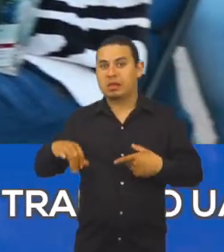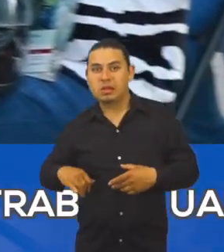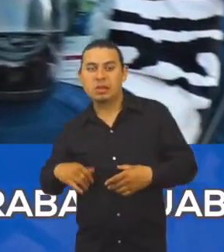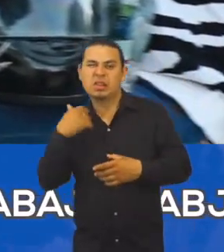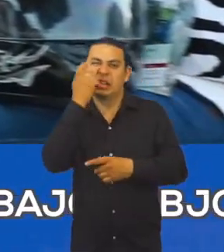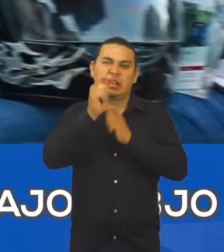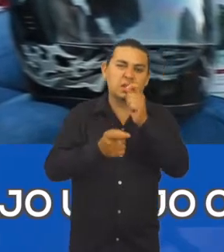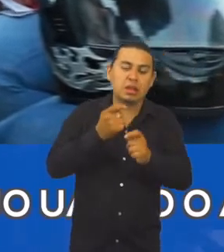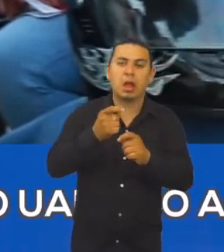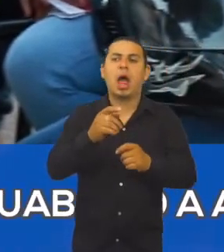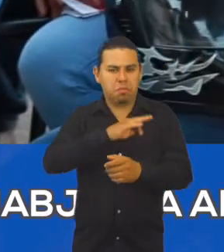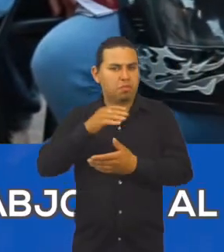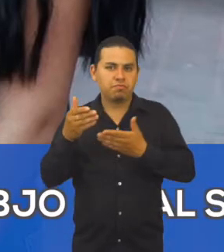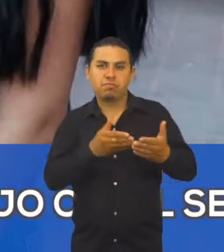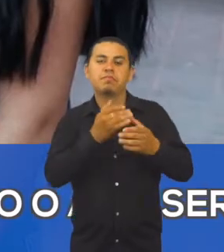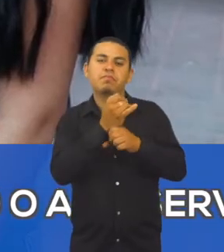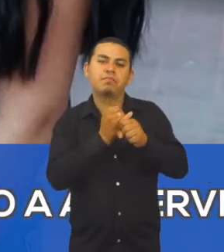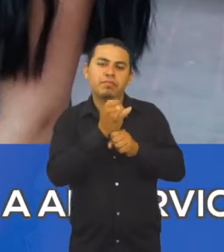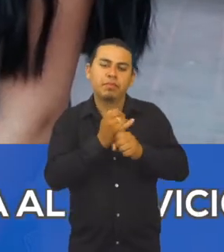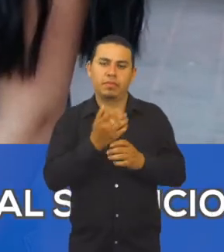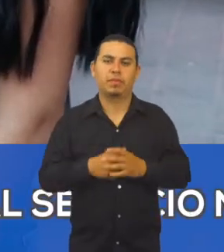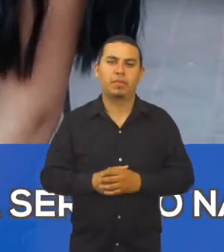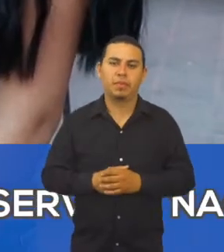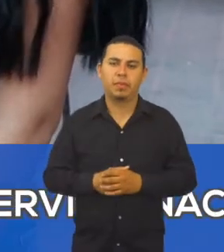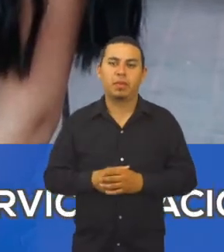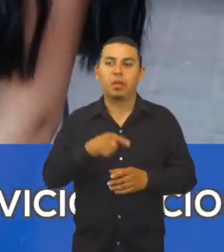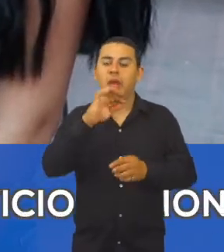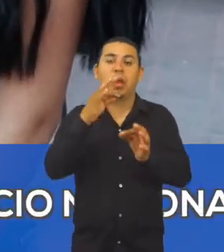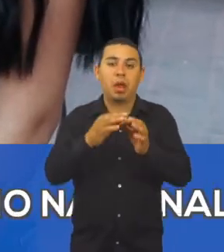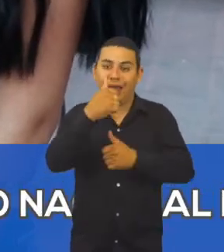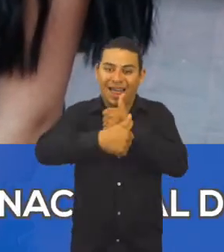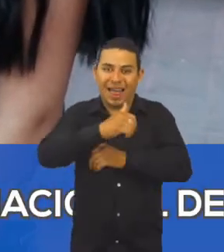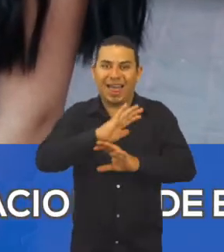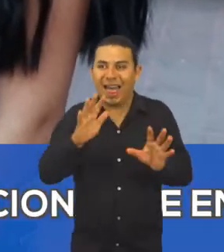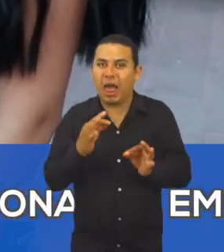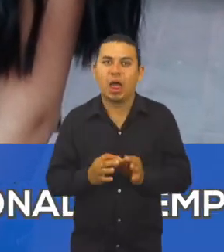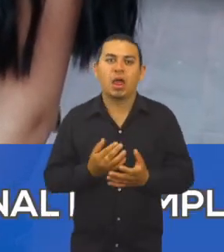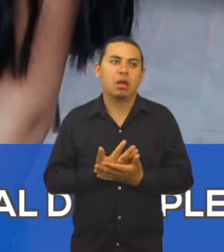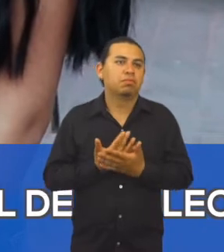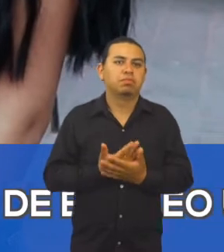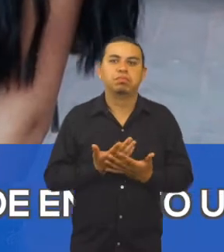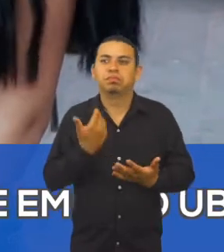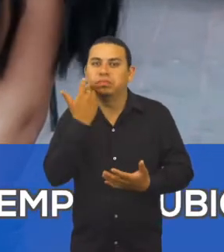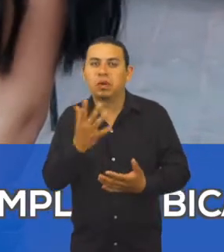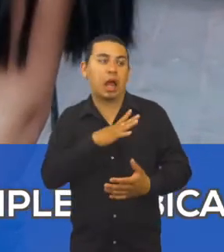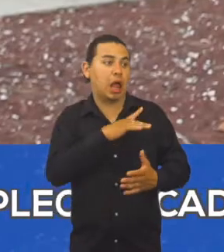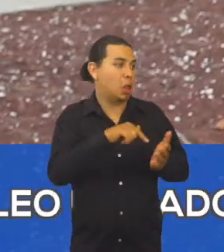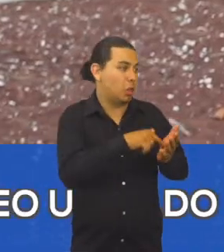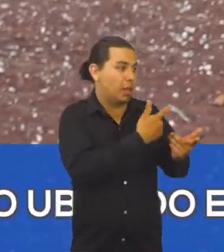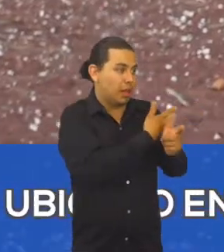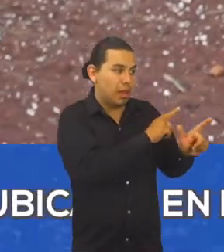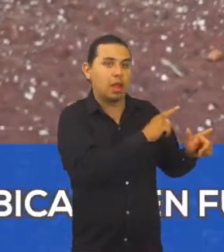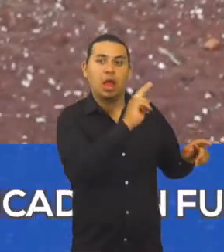unir fuerzas, que es la intención de todo esto. Ustedes manejan determinadas vacantes como nosotros también y tenemos